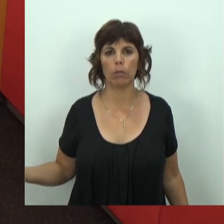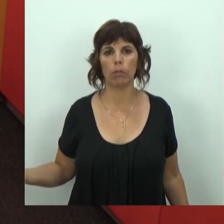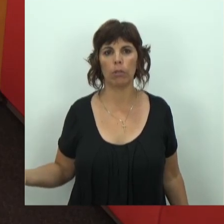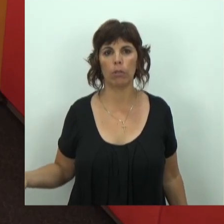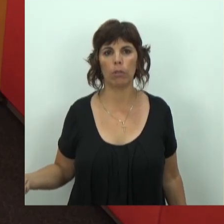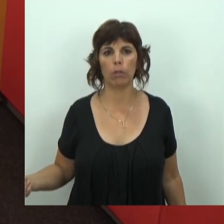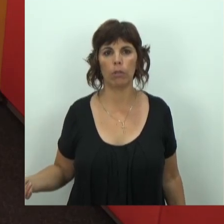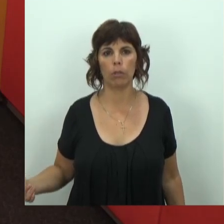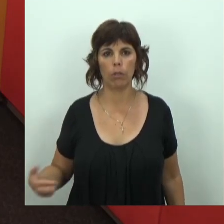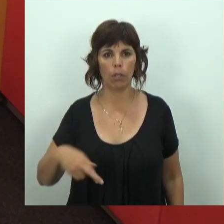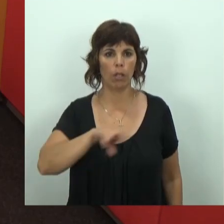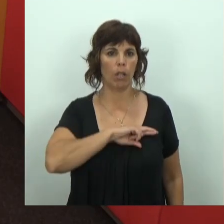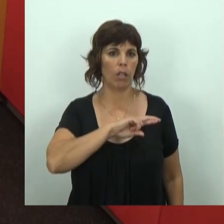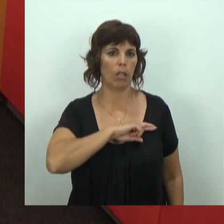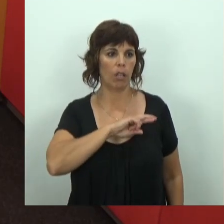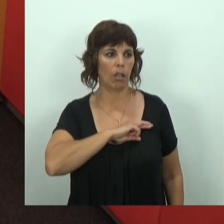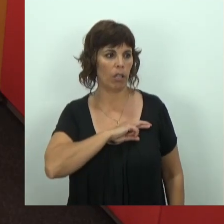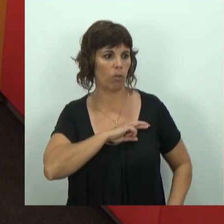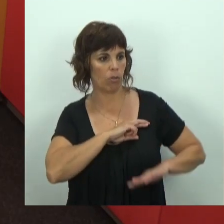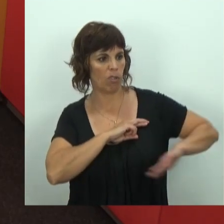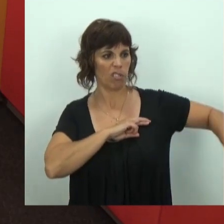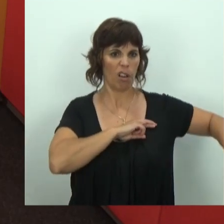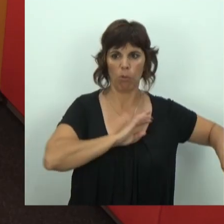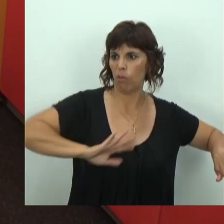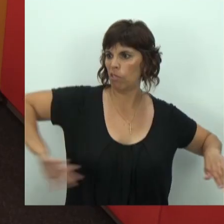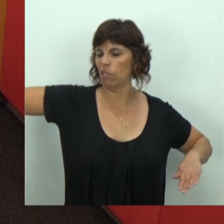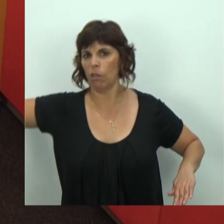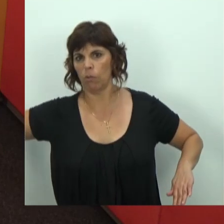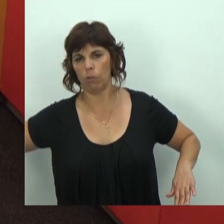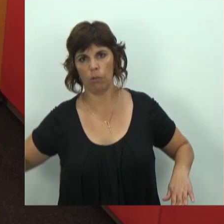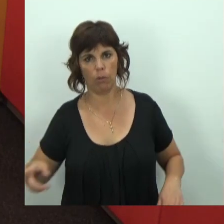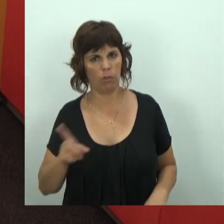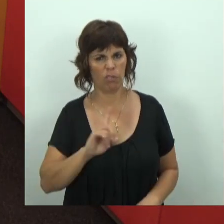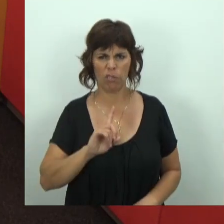De un extremo religioso al próximo extremo religioso.